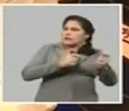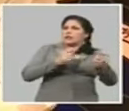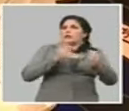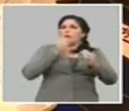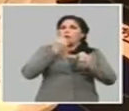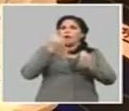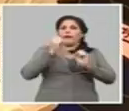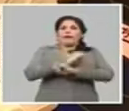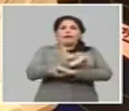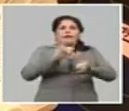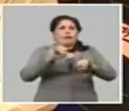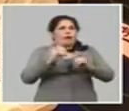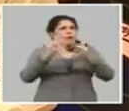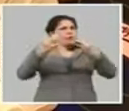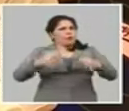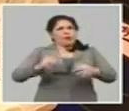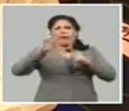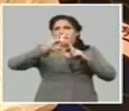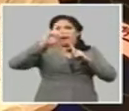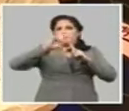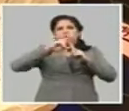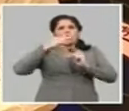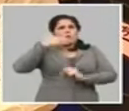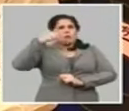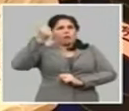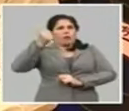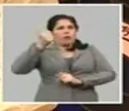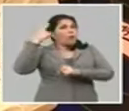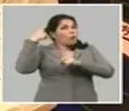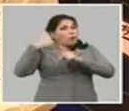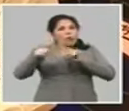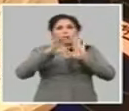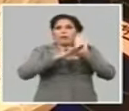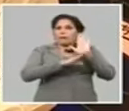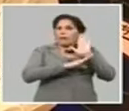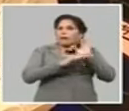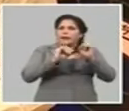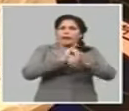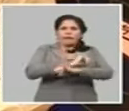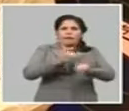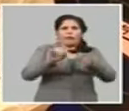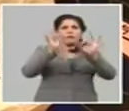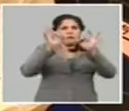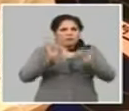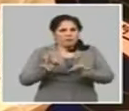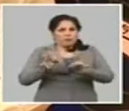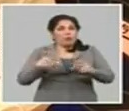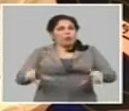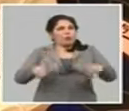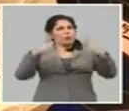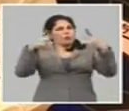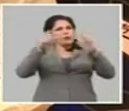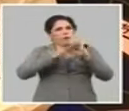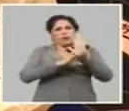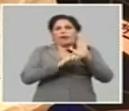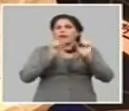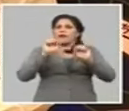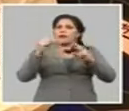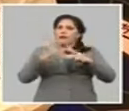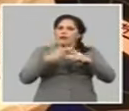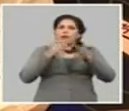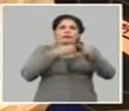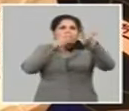oficiales que las personas se mantengan informada de todas las medidas sanitarias que se están dictando del cumplimiento de la disciplina